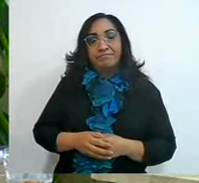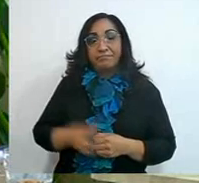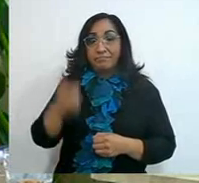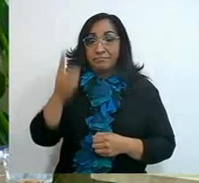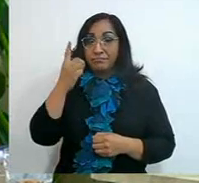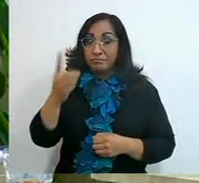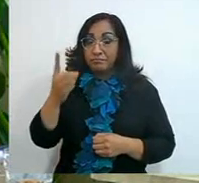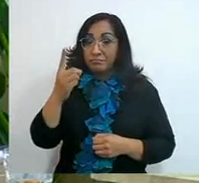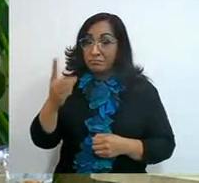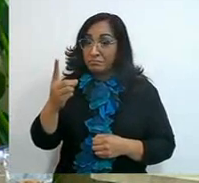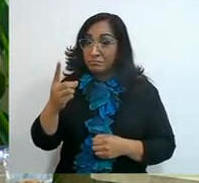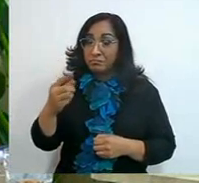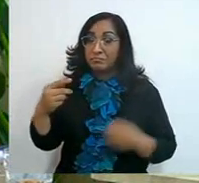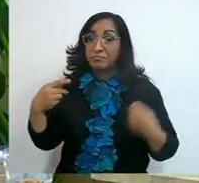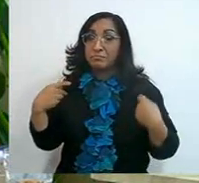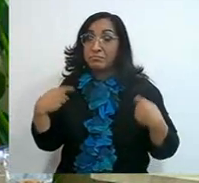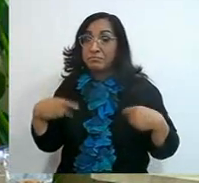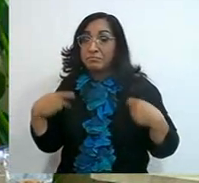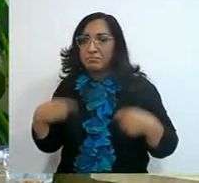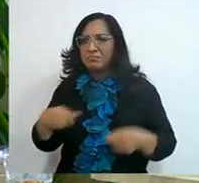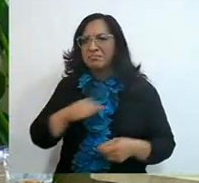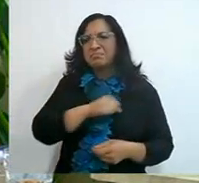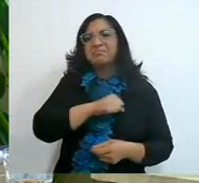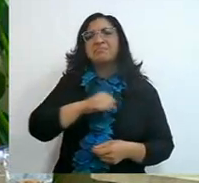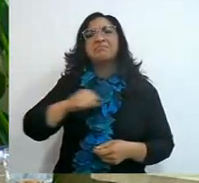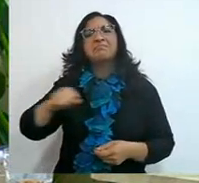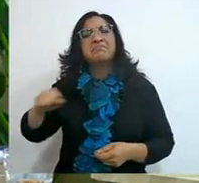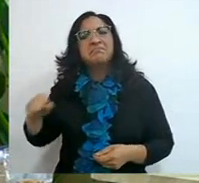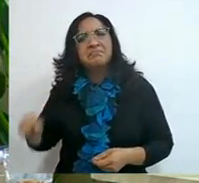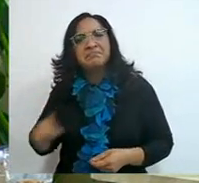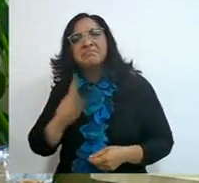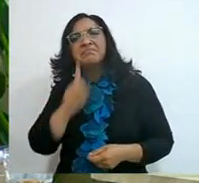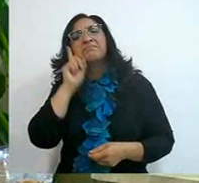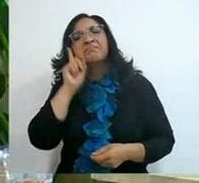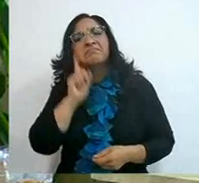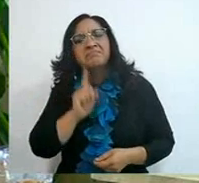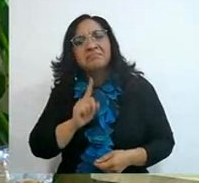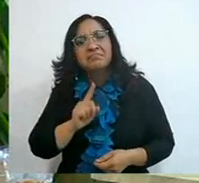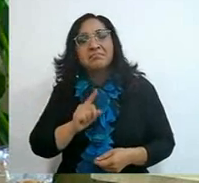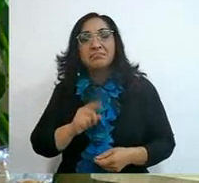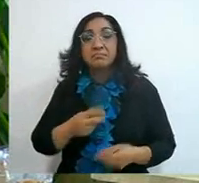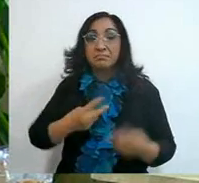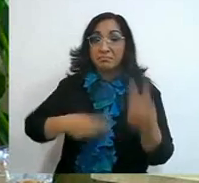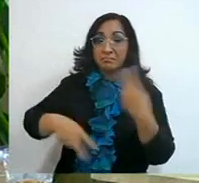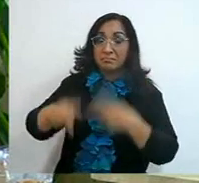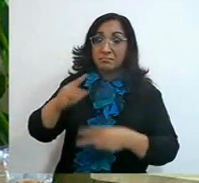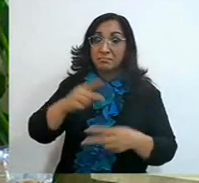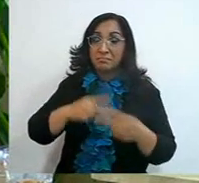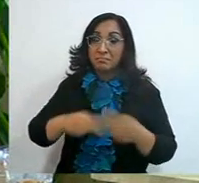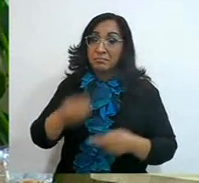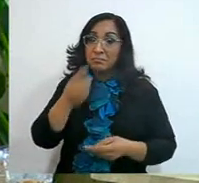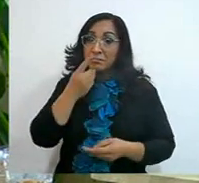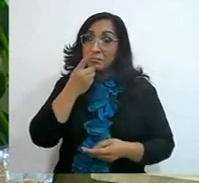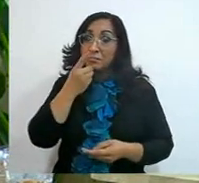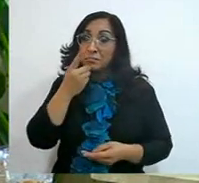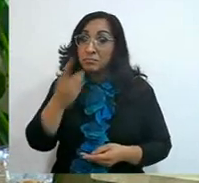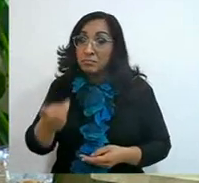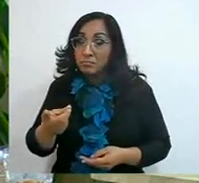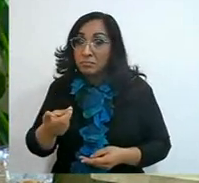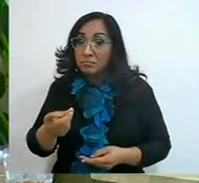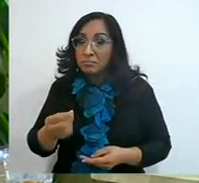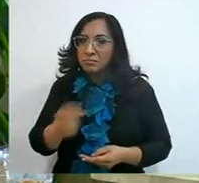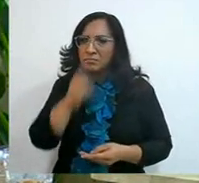una perversa, una persona perversa, esa mujer que vino a traer basura aquí a